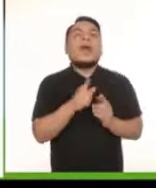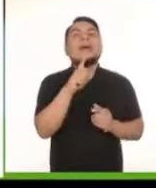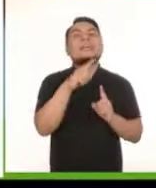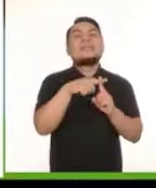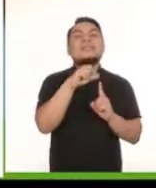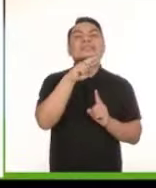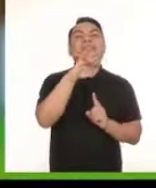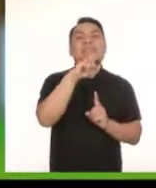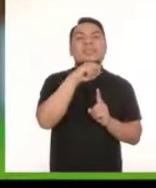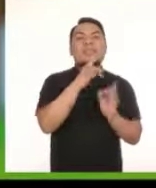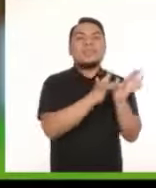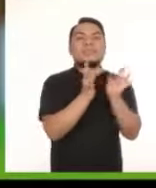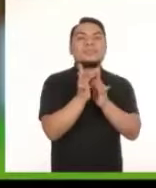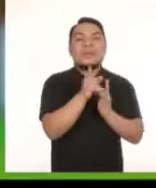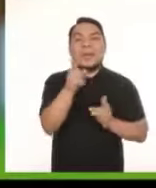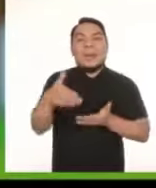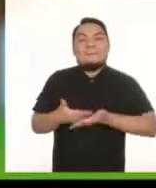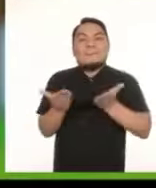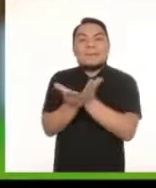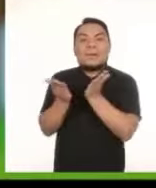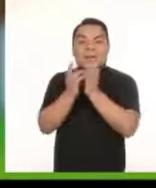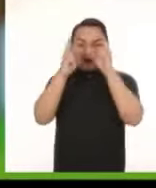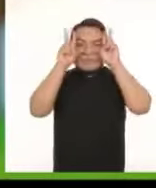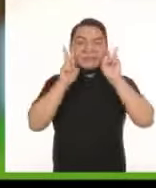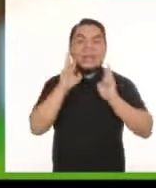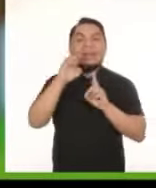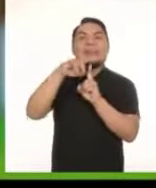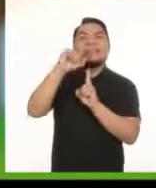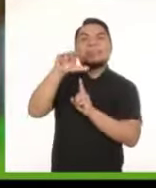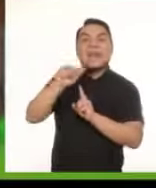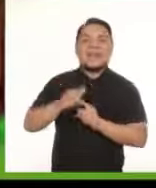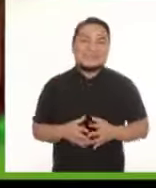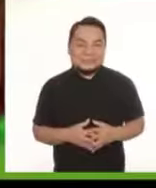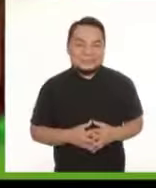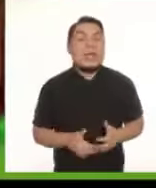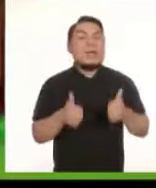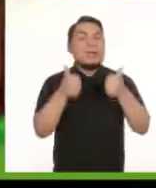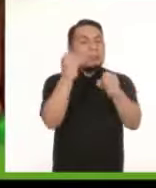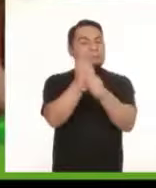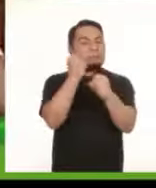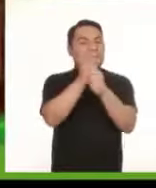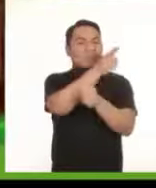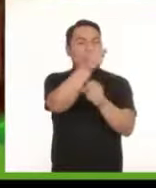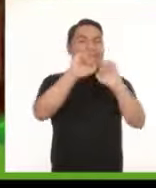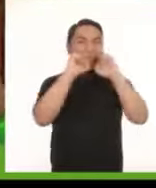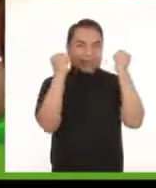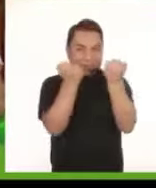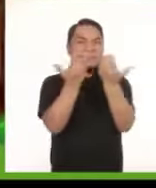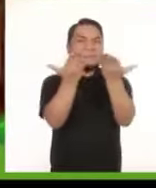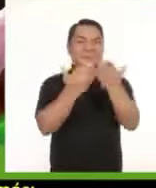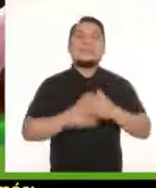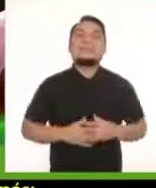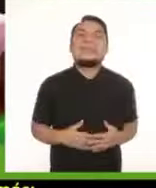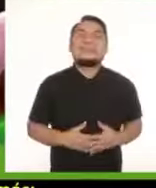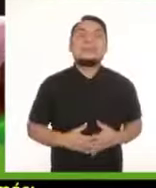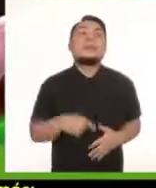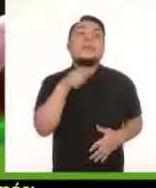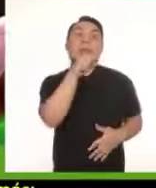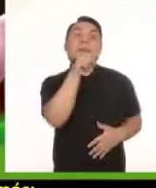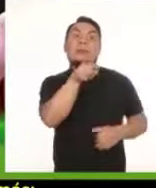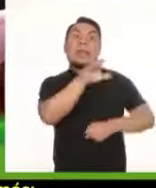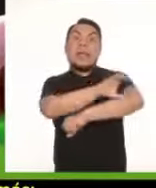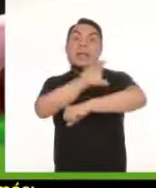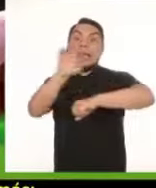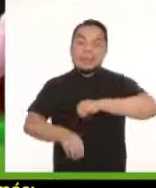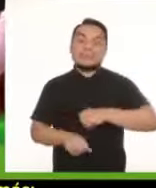de Jesús y PRITE Virgen de Fátima. ¡Buen trabajo, equipos! Y en Cajamarca